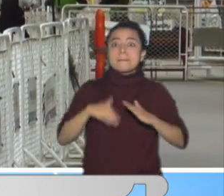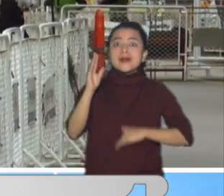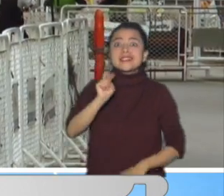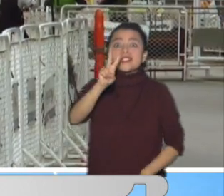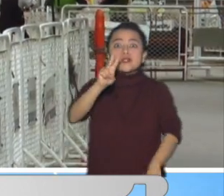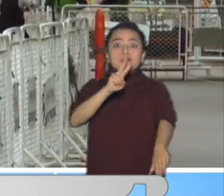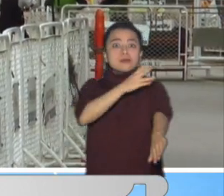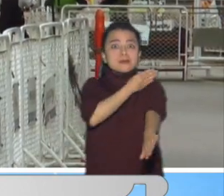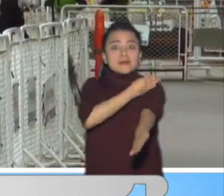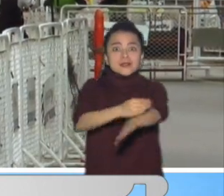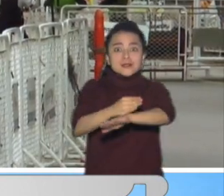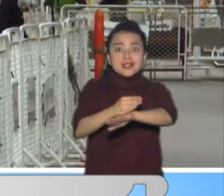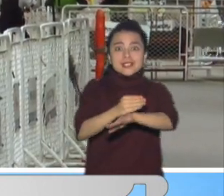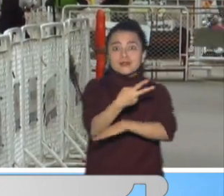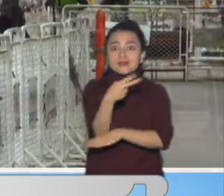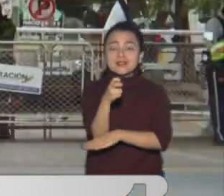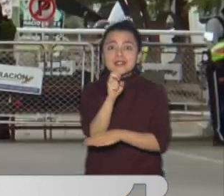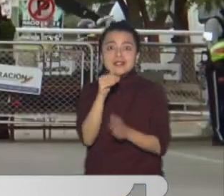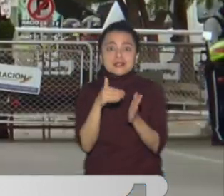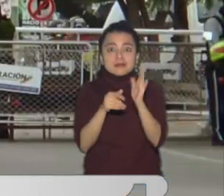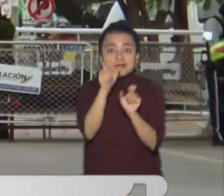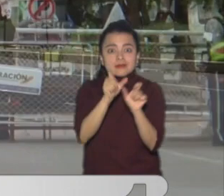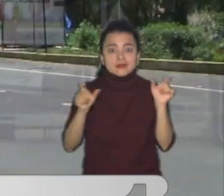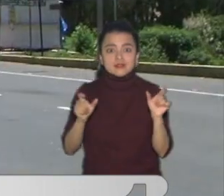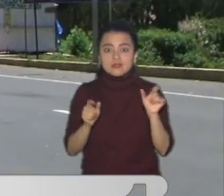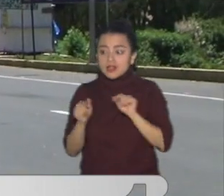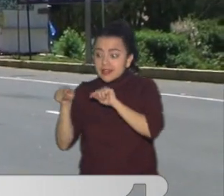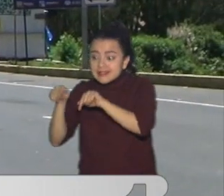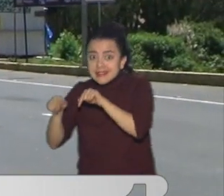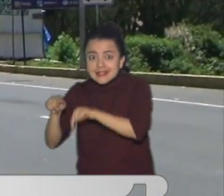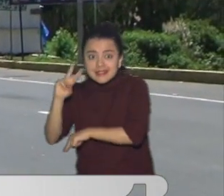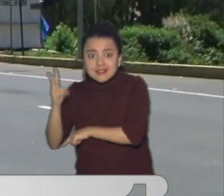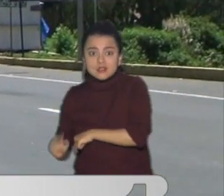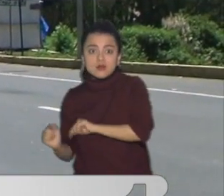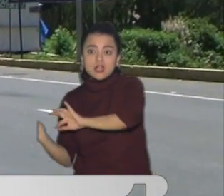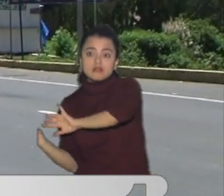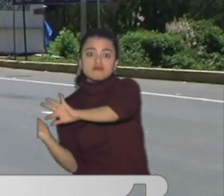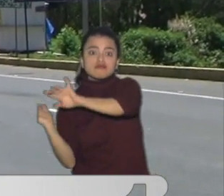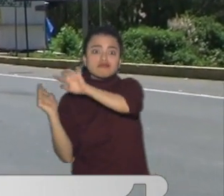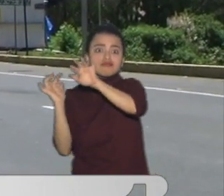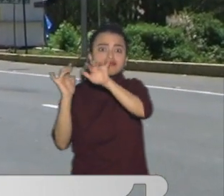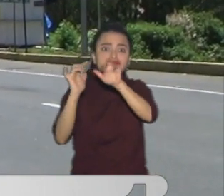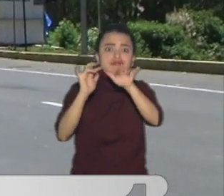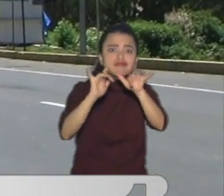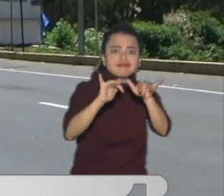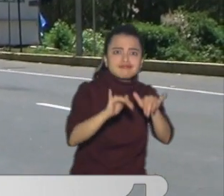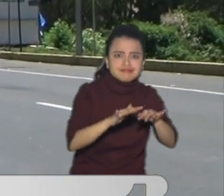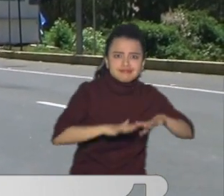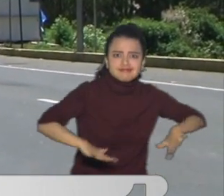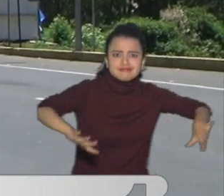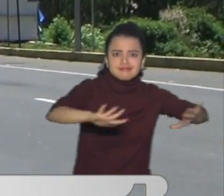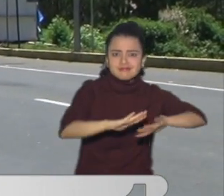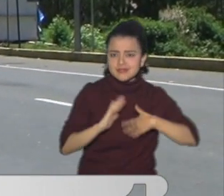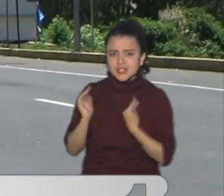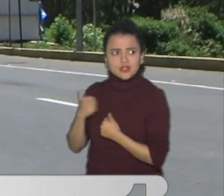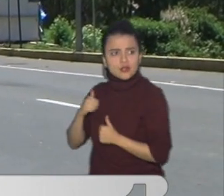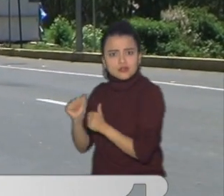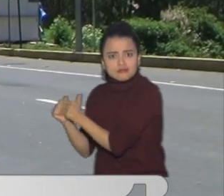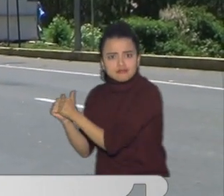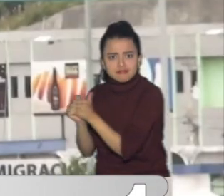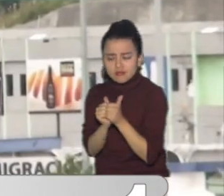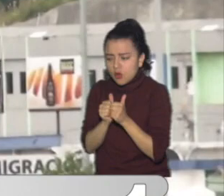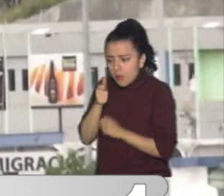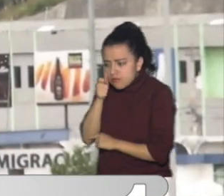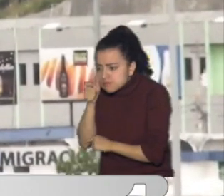ya completaron su proceso de preregistro. Estamos avanzando a pasos agigantados en entregas materiales del Estatuto Temporal de Protección para que